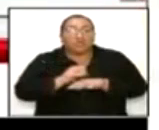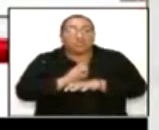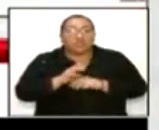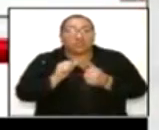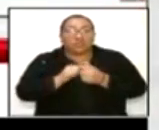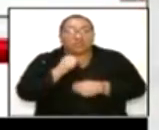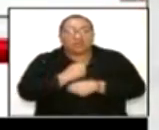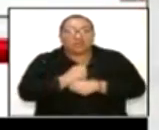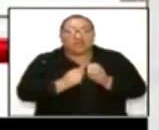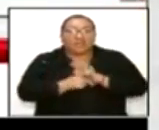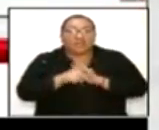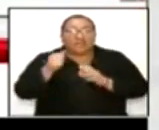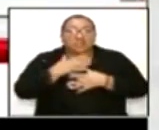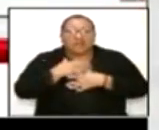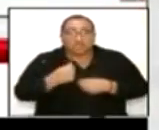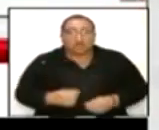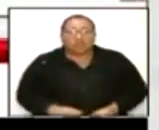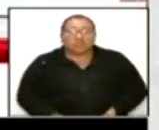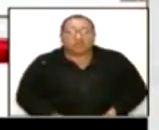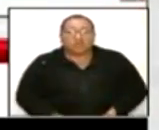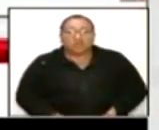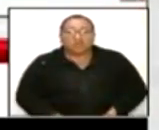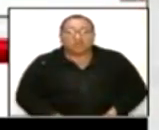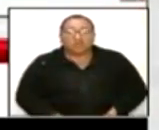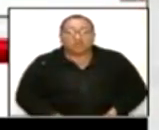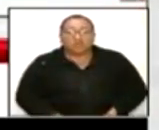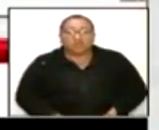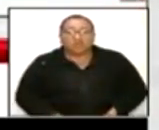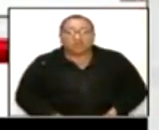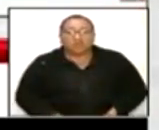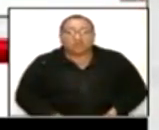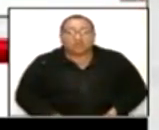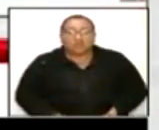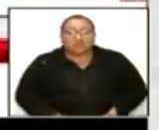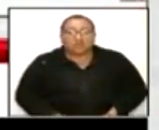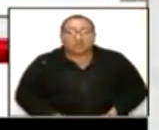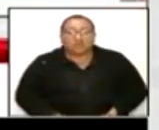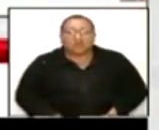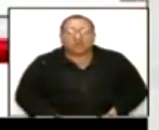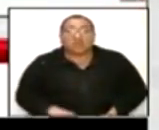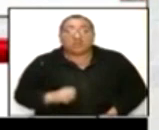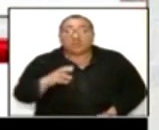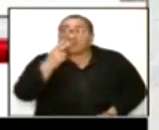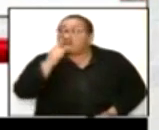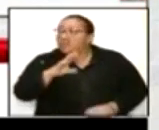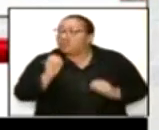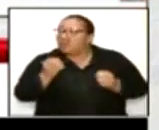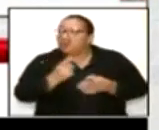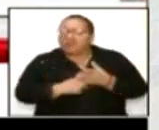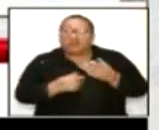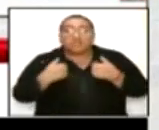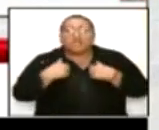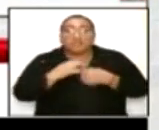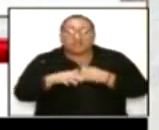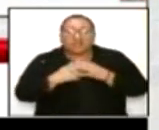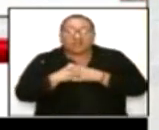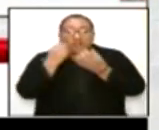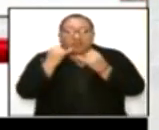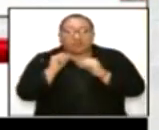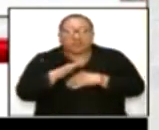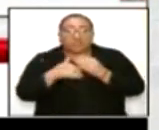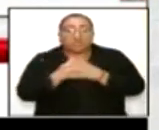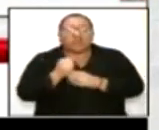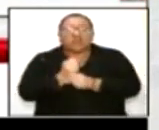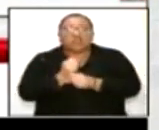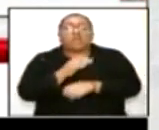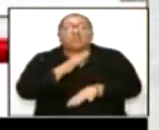del ejercicio del derecho a la salud. Así, por ejemplo, ha señalado que los niños y adolescentes deben tener acceso a la información sobre